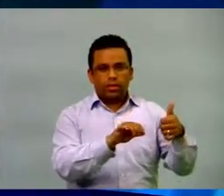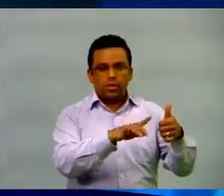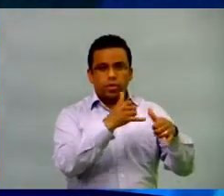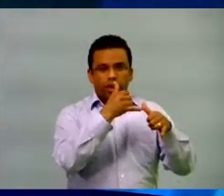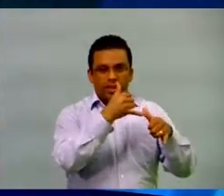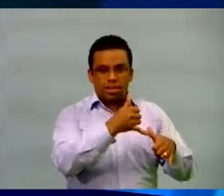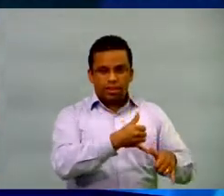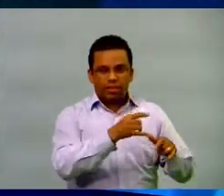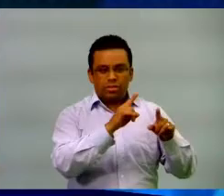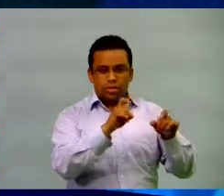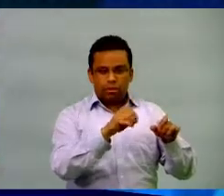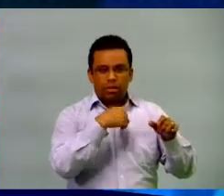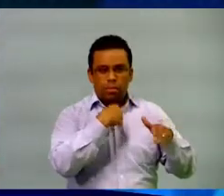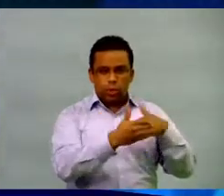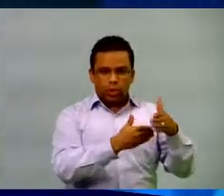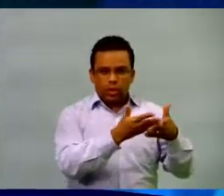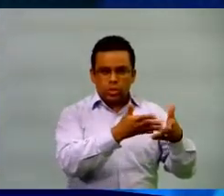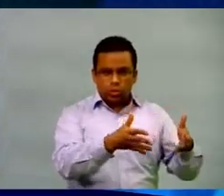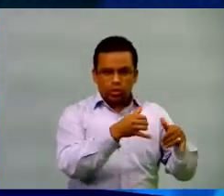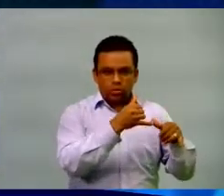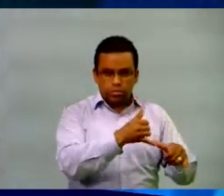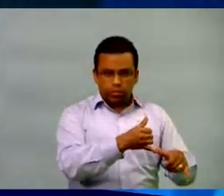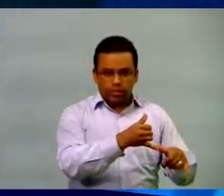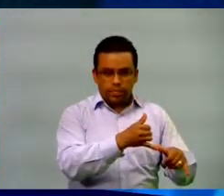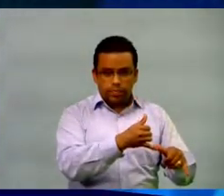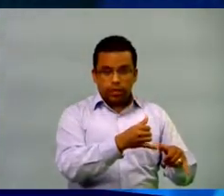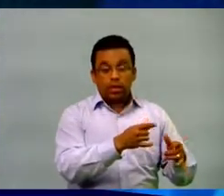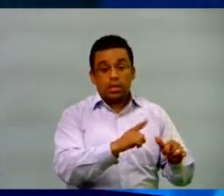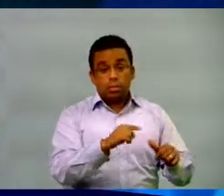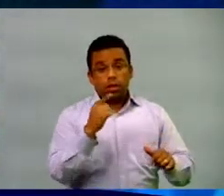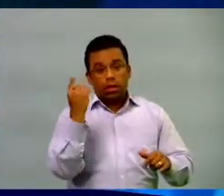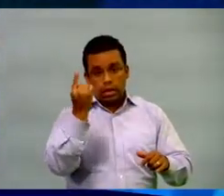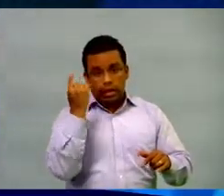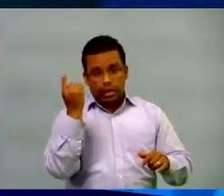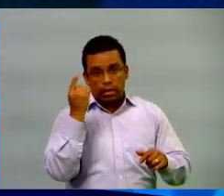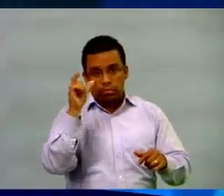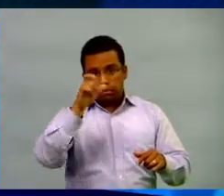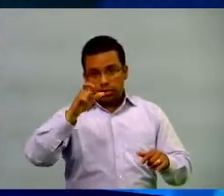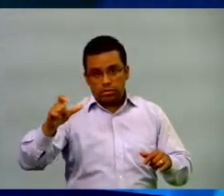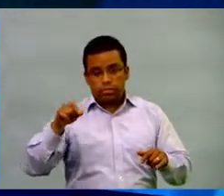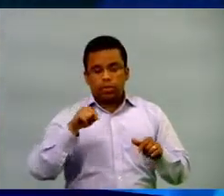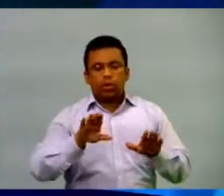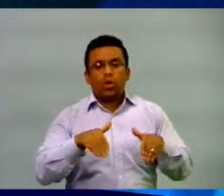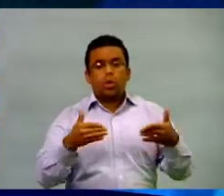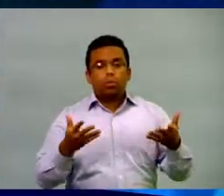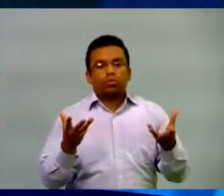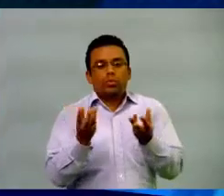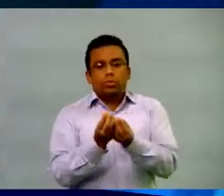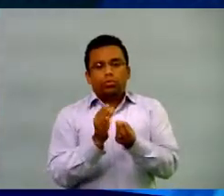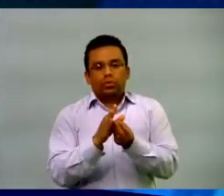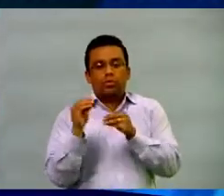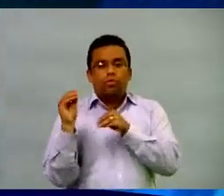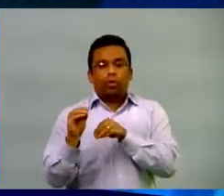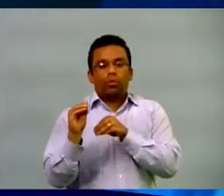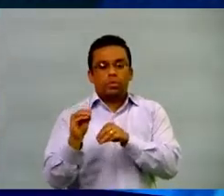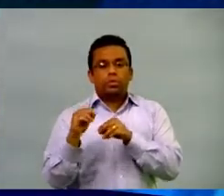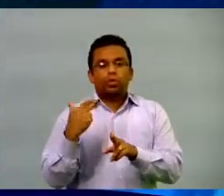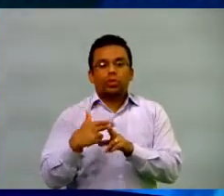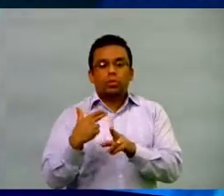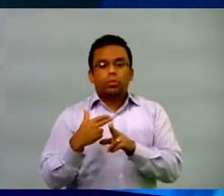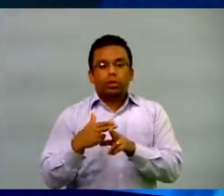dan soporte a todos estos procesos y el público en general. Esto lo hicimos a través de nuestra unidad de formación que se llama la